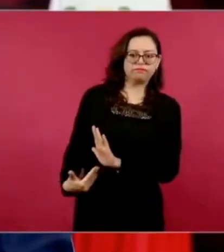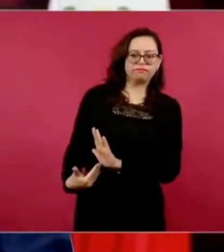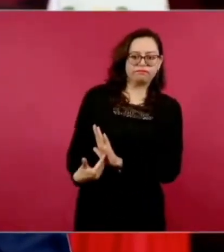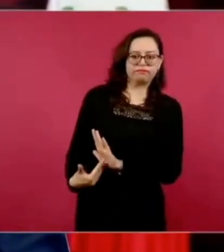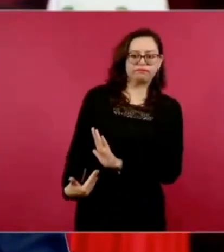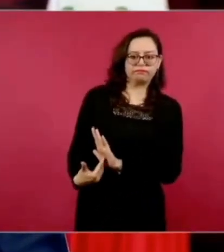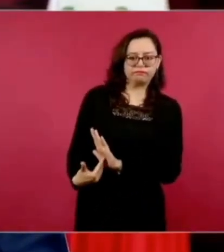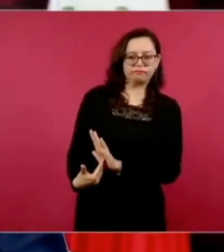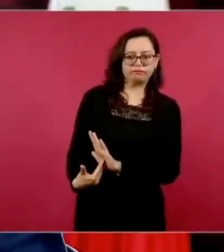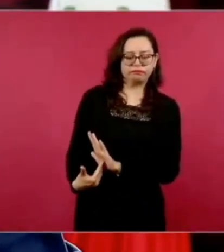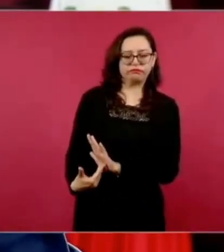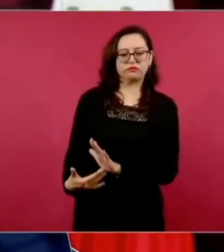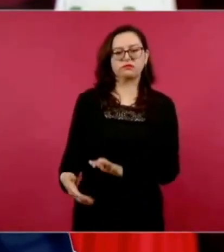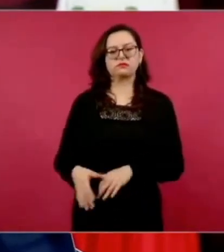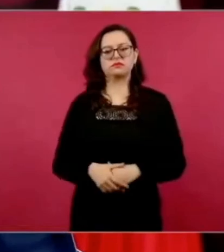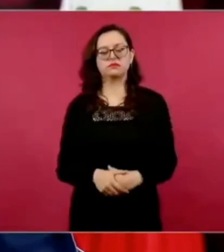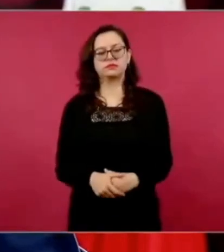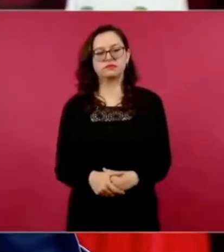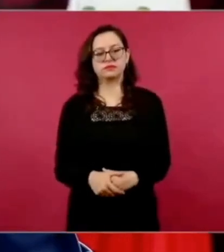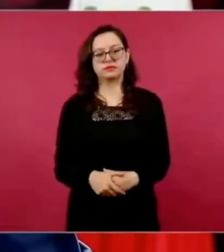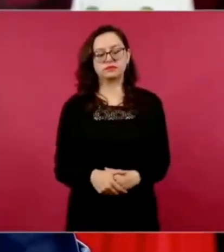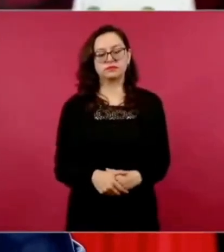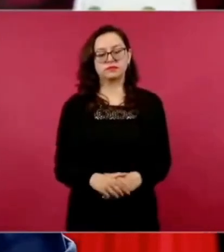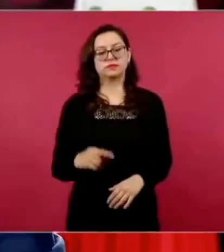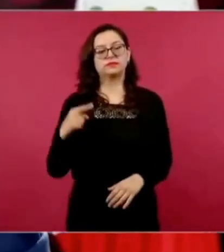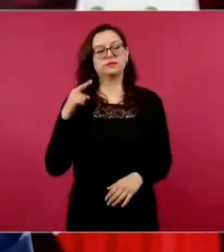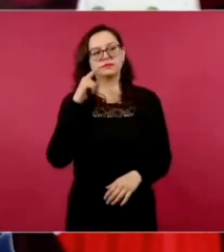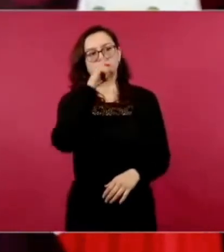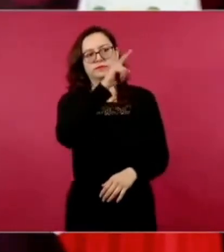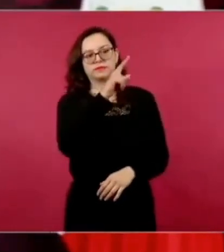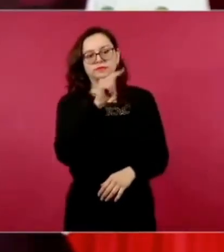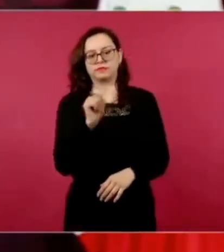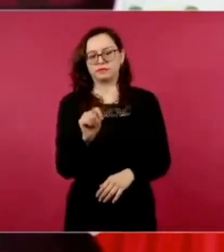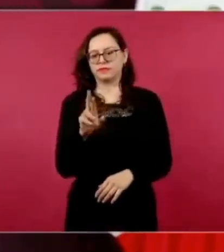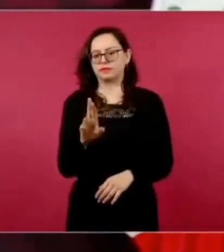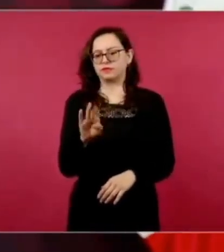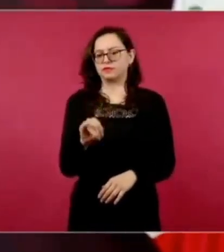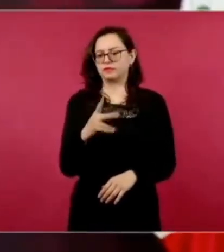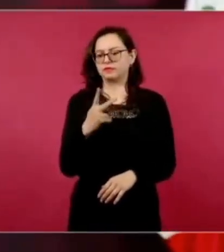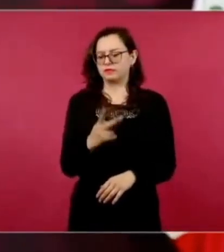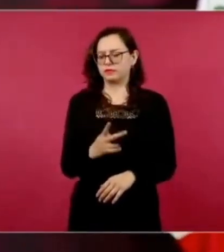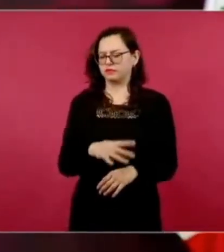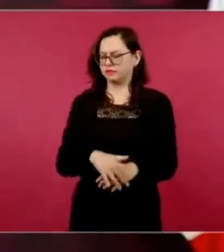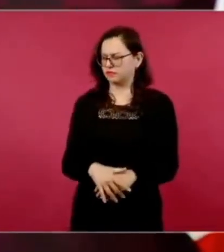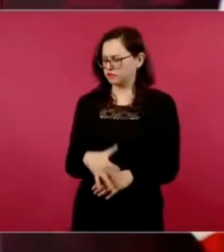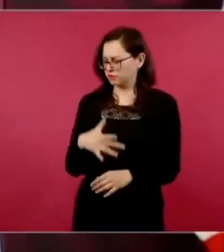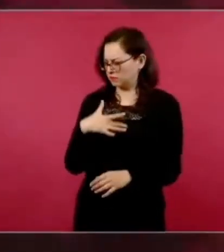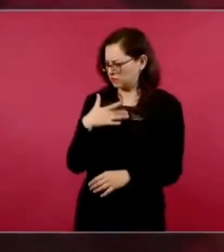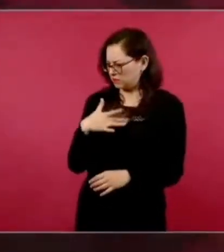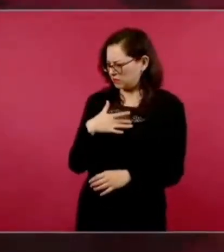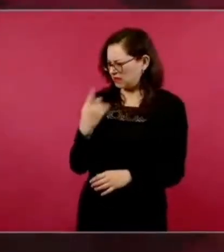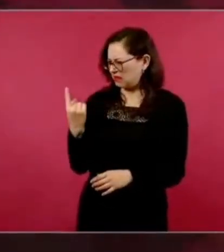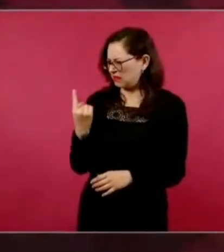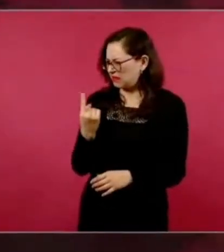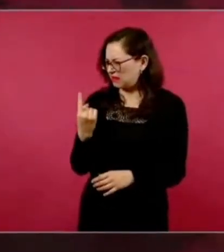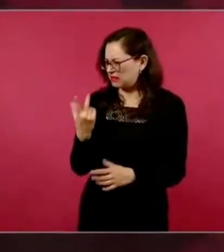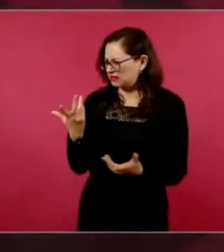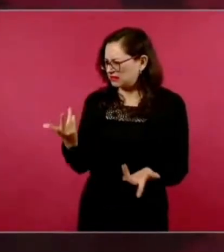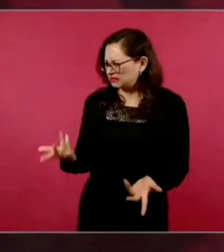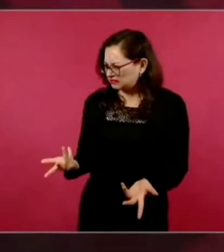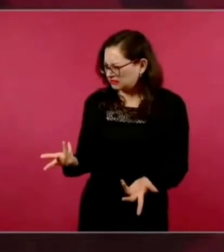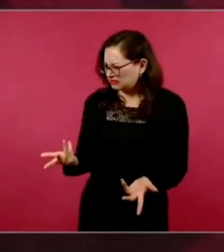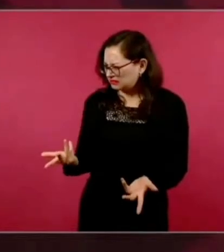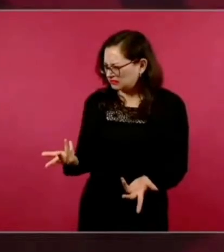Y dice el presidente de ese entonces, Trump, ¿y qué quiere